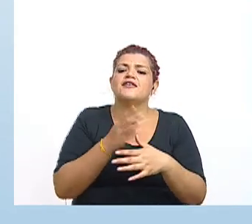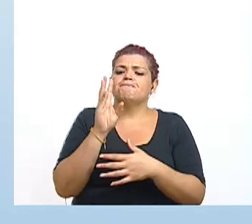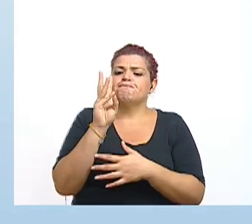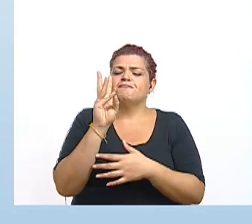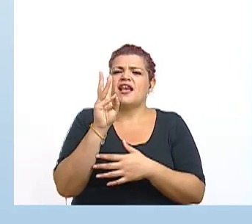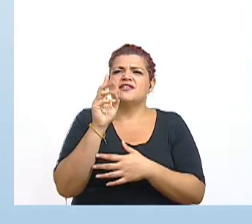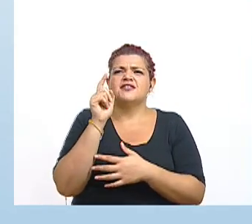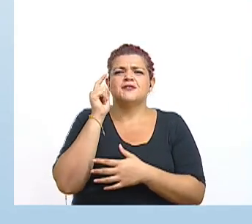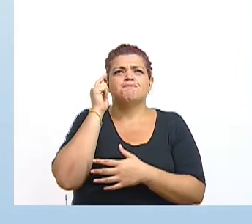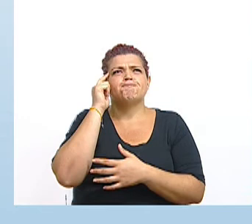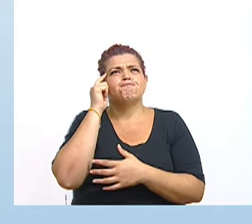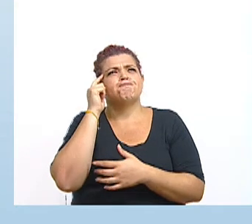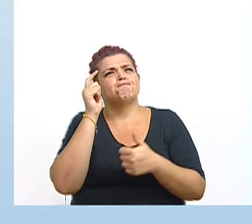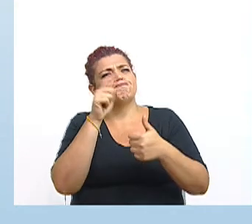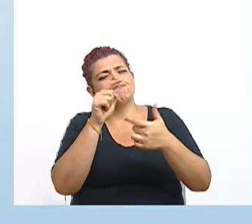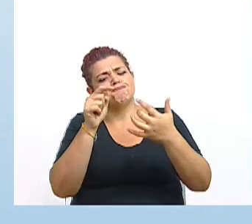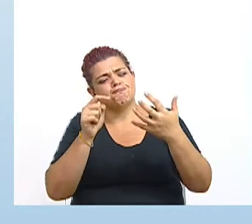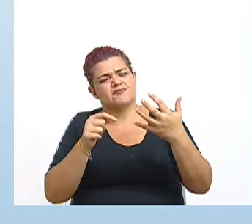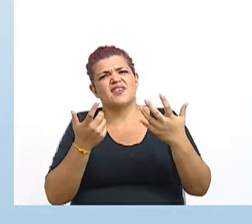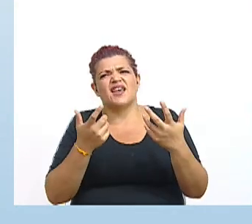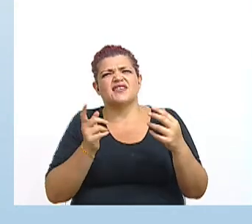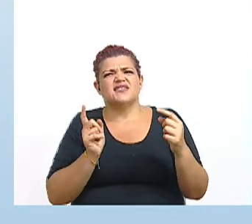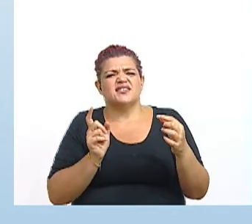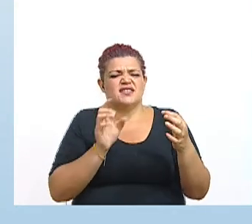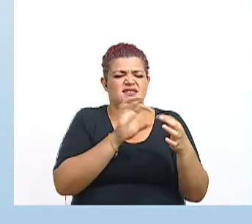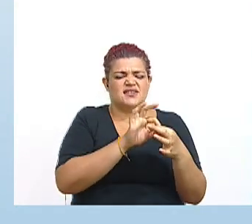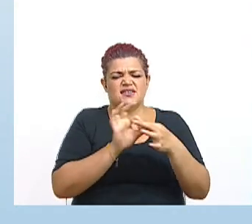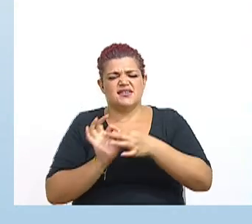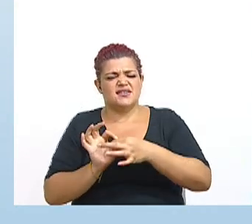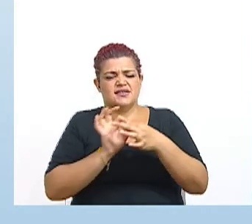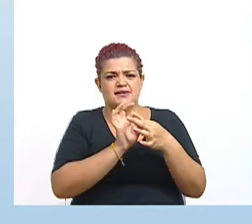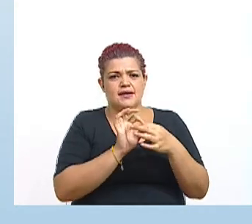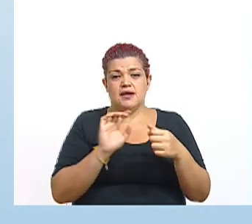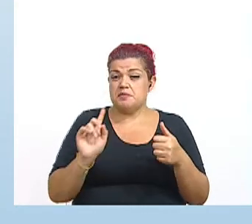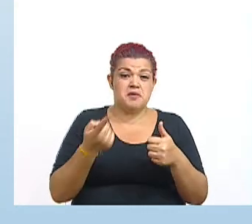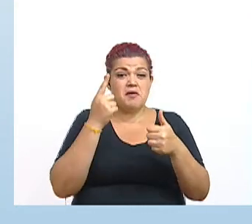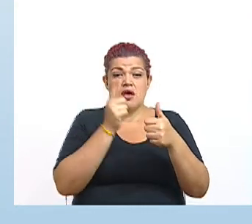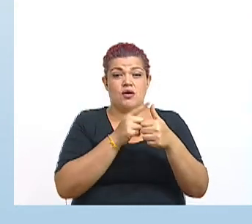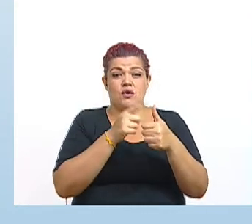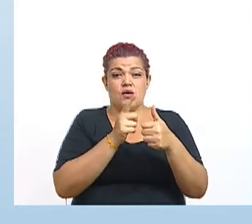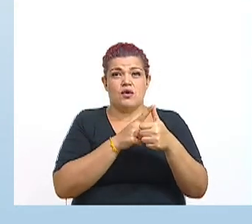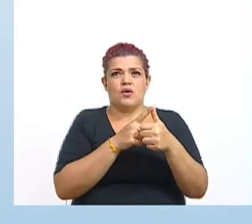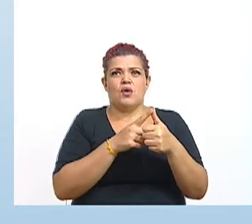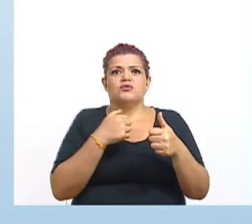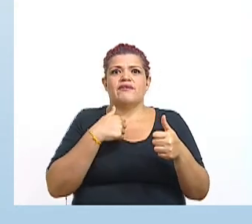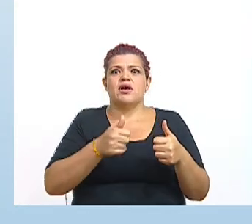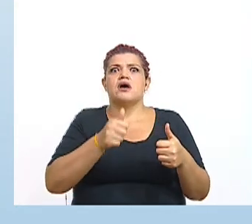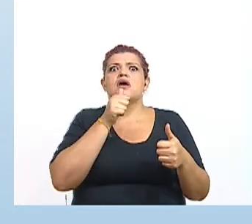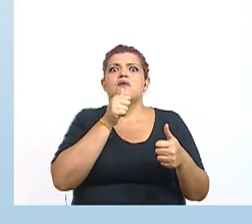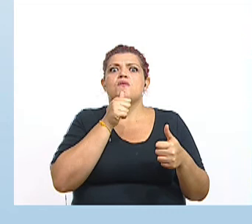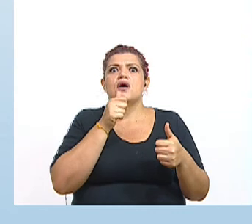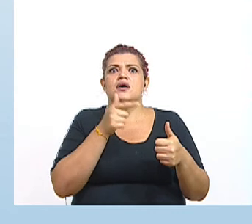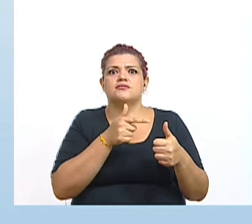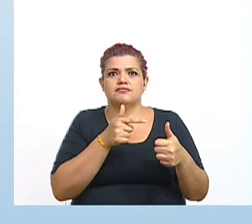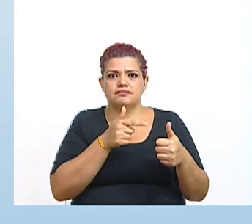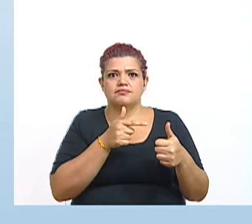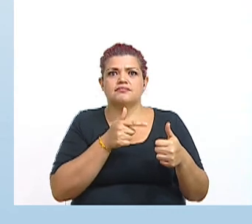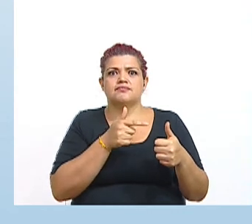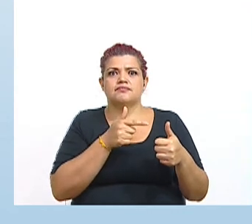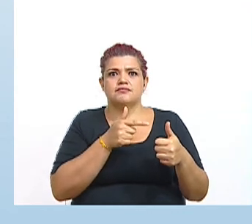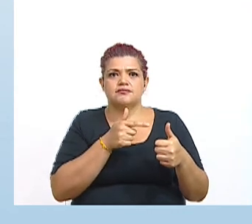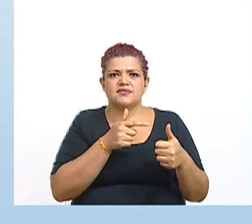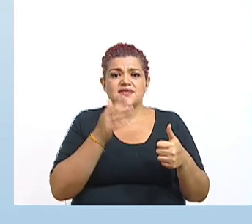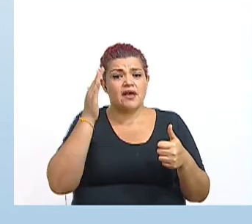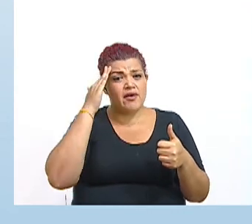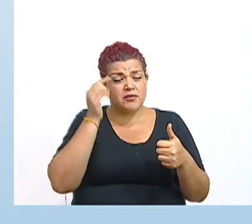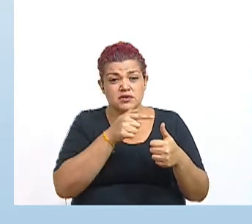fundamentales, cada una relacionada con algún recurso natural. En primer lugar tenemos el recurso hídrico, tenemos el agua, que